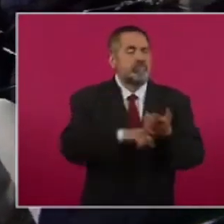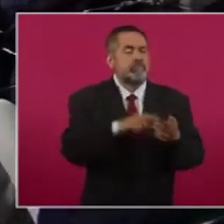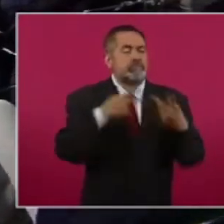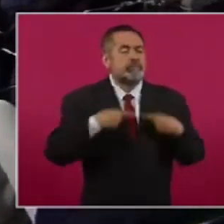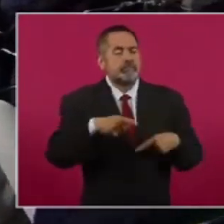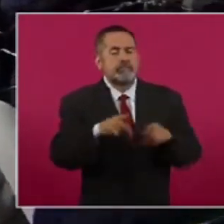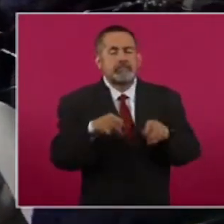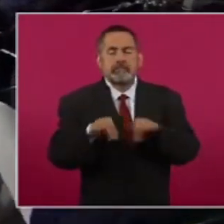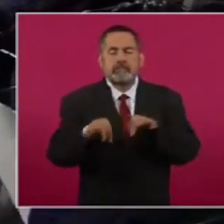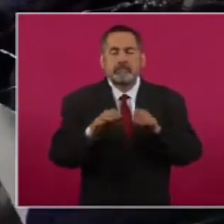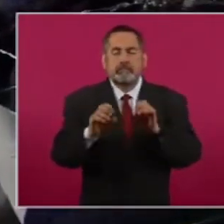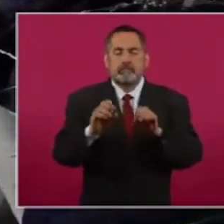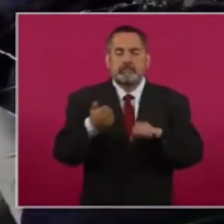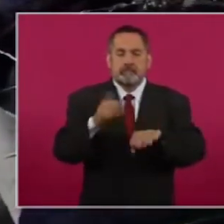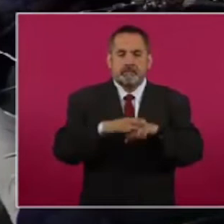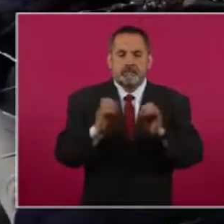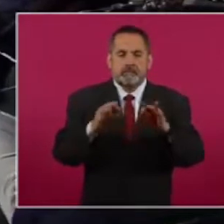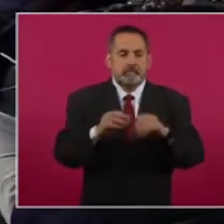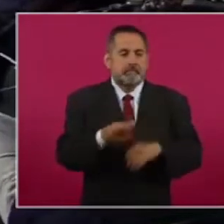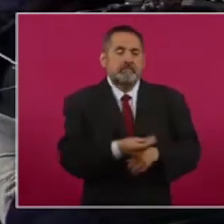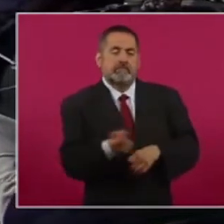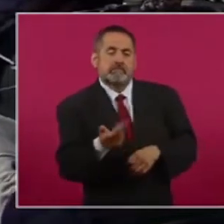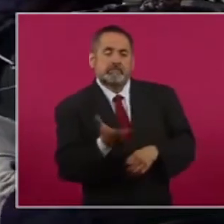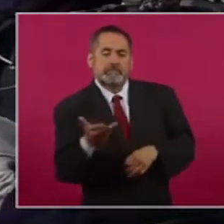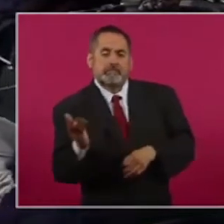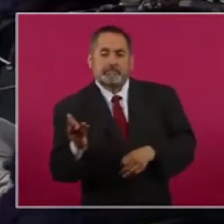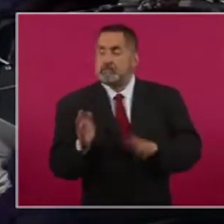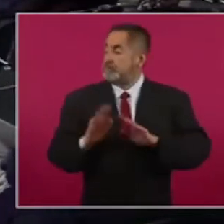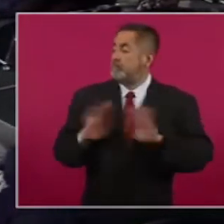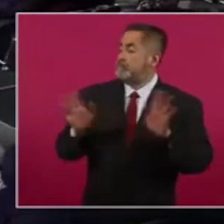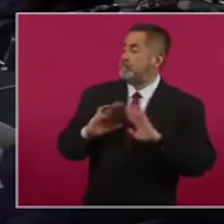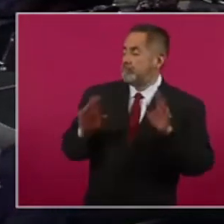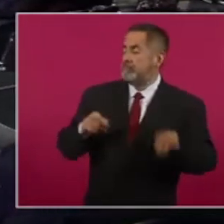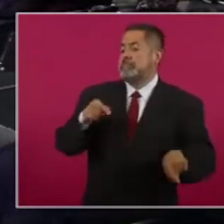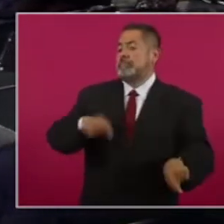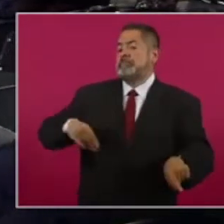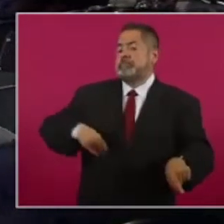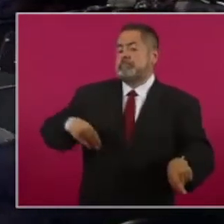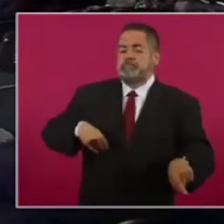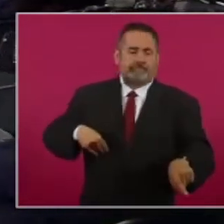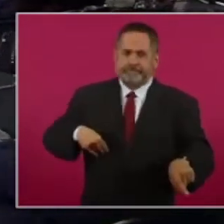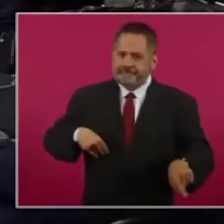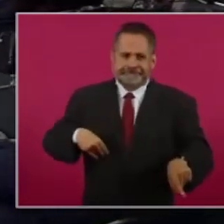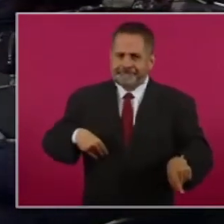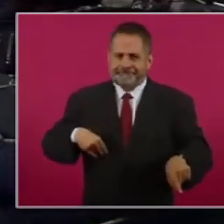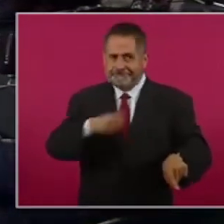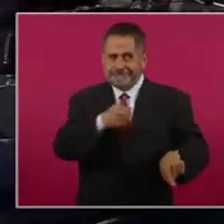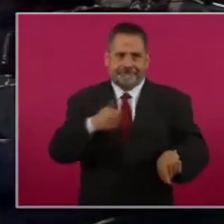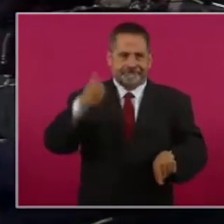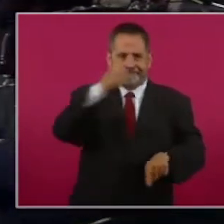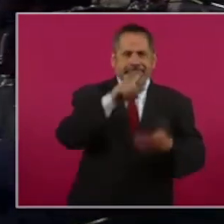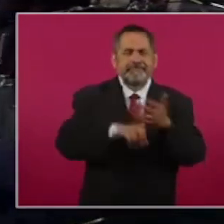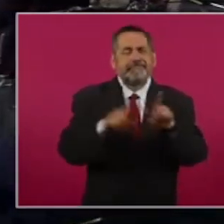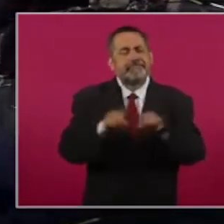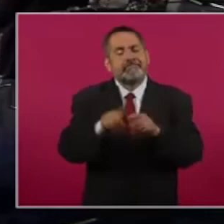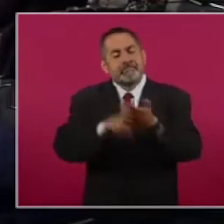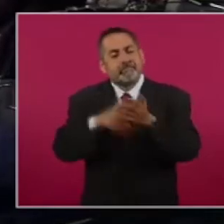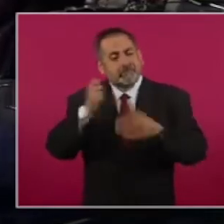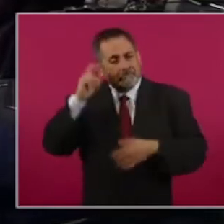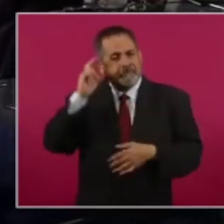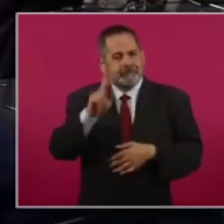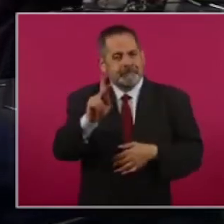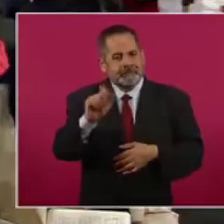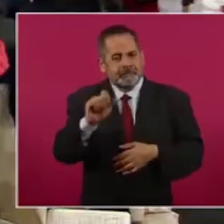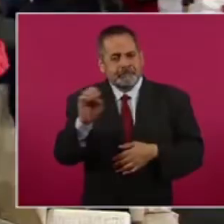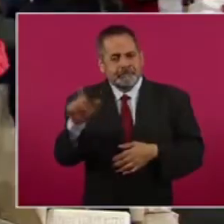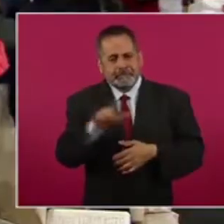los de abajo para ver arriba, ya justificar que ya hubo un faltante, pero la culpa la tuvieron los de abajo, como ocurría en Pemex, por eso permitieron el huachicol,